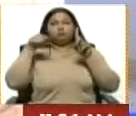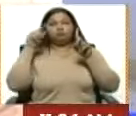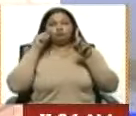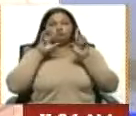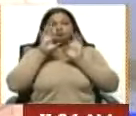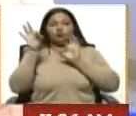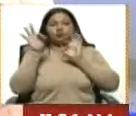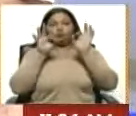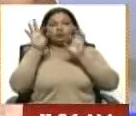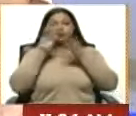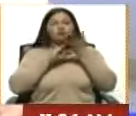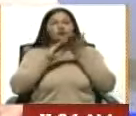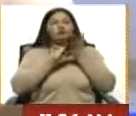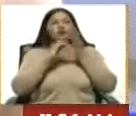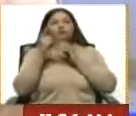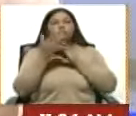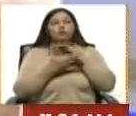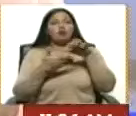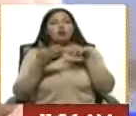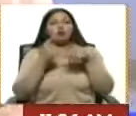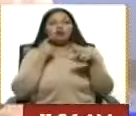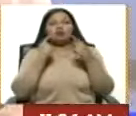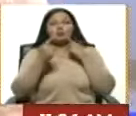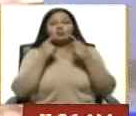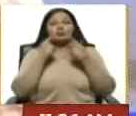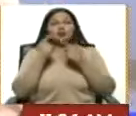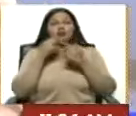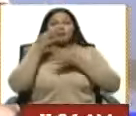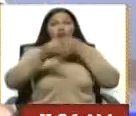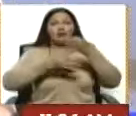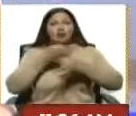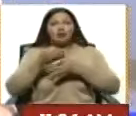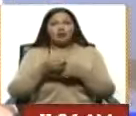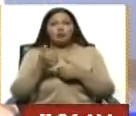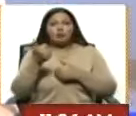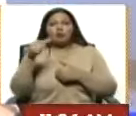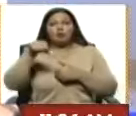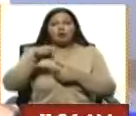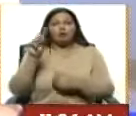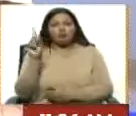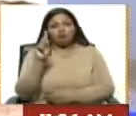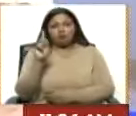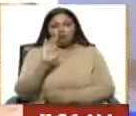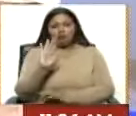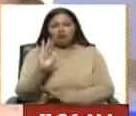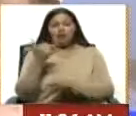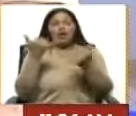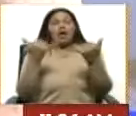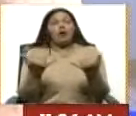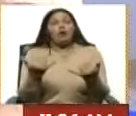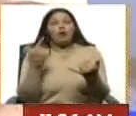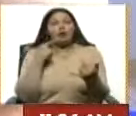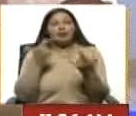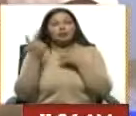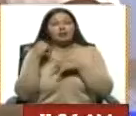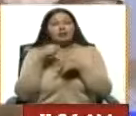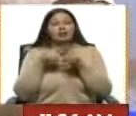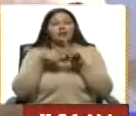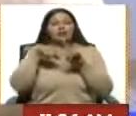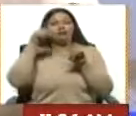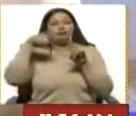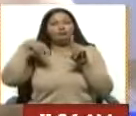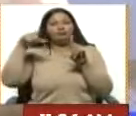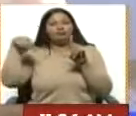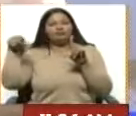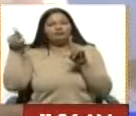un problema. El algoritmo, lo he dicho en otras entrevistas, por sí solo no es bueno ni malo. Ahora, ¿qué hay detrás del algoritmo?